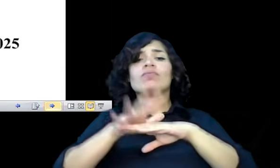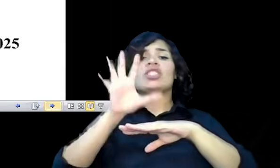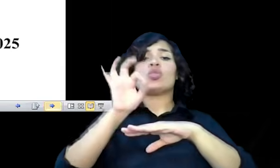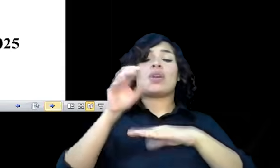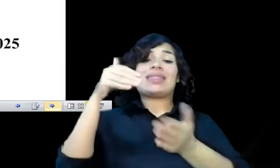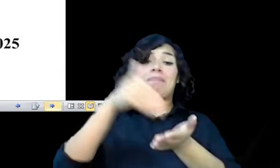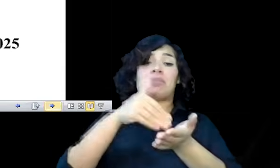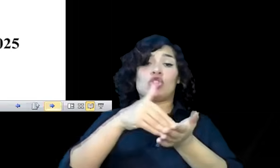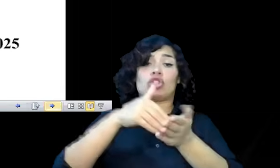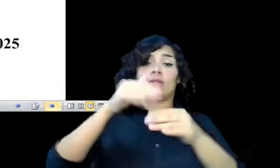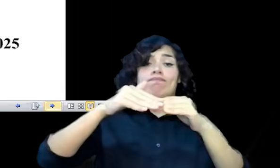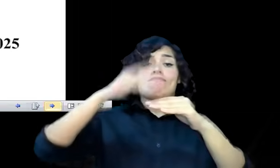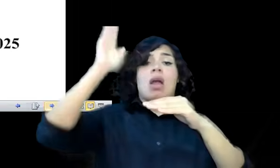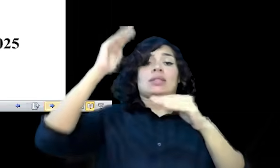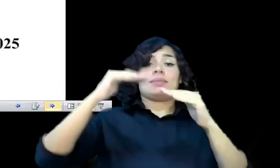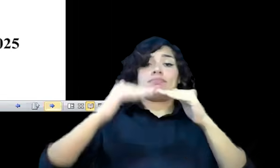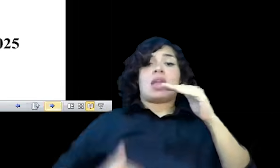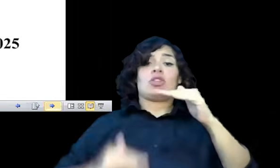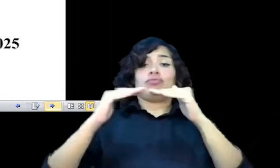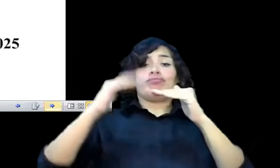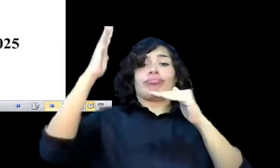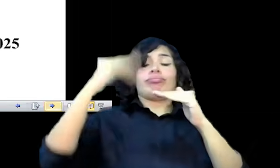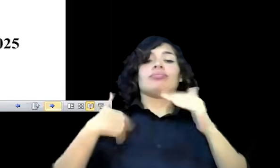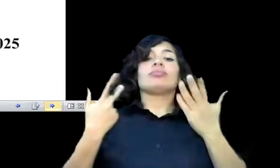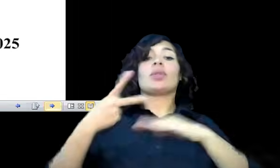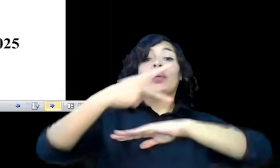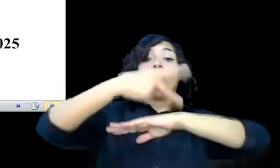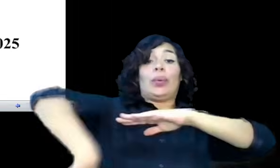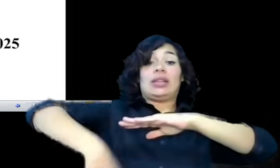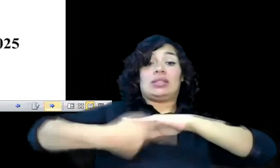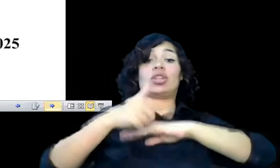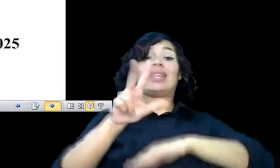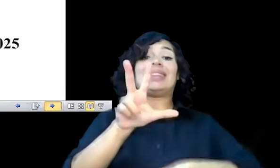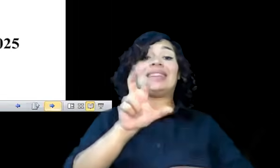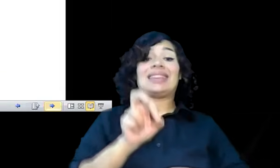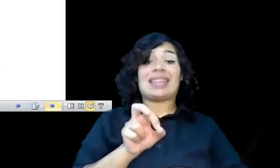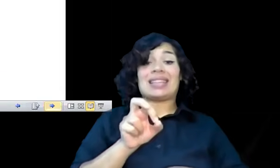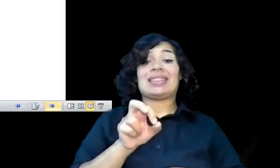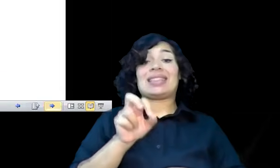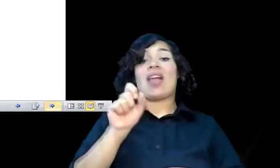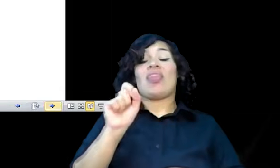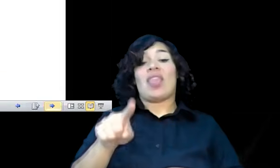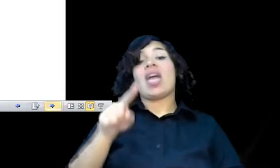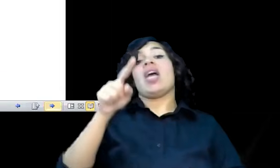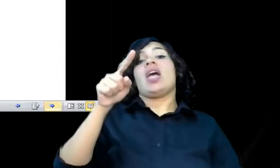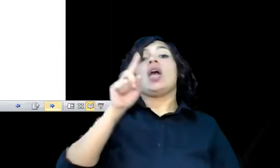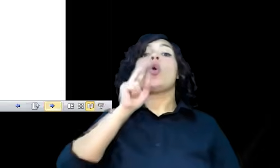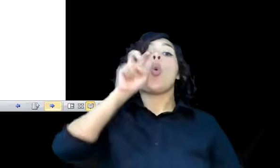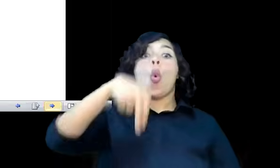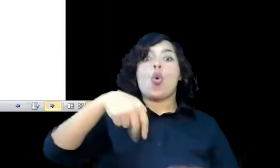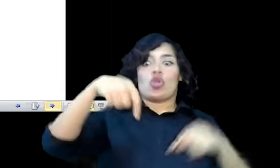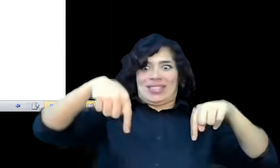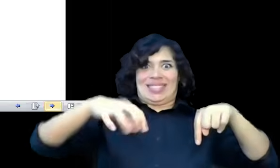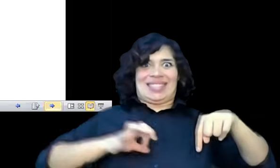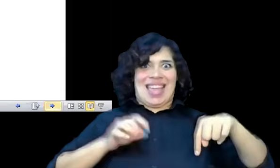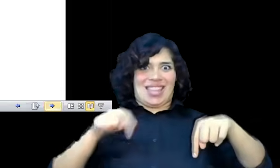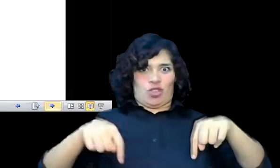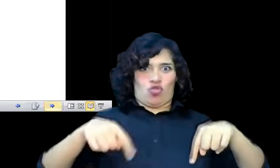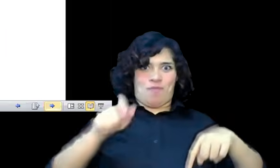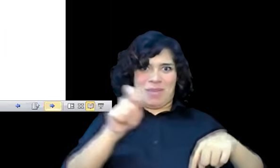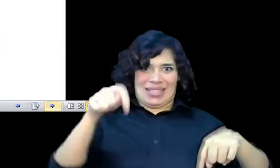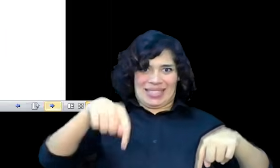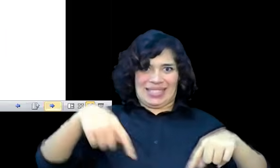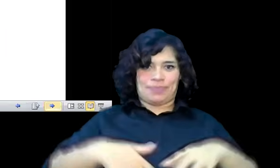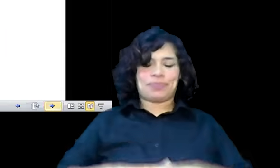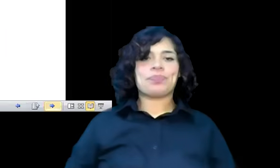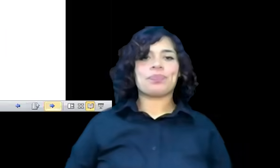millones. La informativa está venciendo el 30 de junio de este año. Los anticipos, como